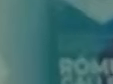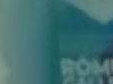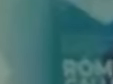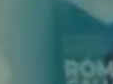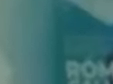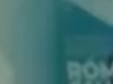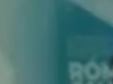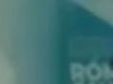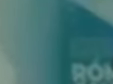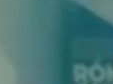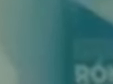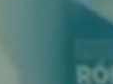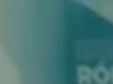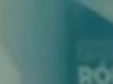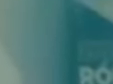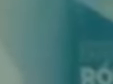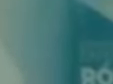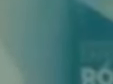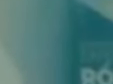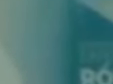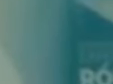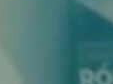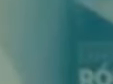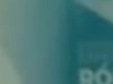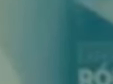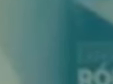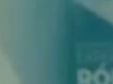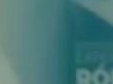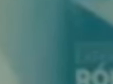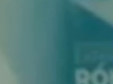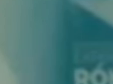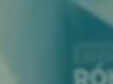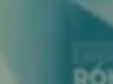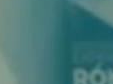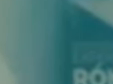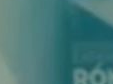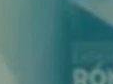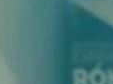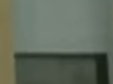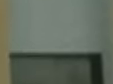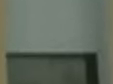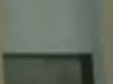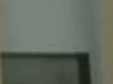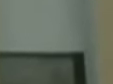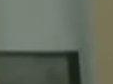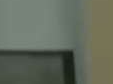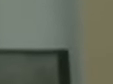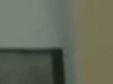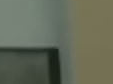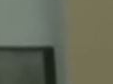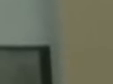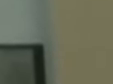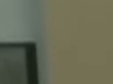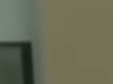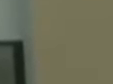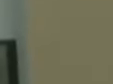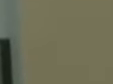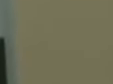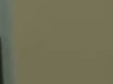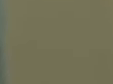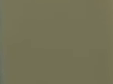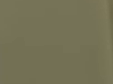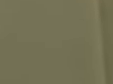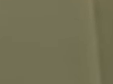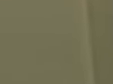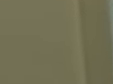sede de la Universidad Nacional experimental Rómulo Gallegos en maturín marca un antes y un después en la educación superior en esta entidad